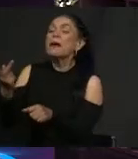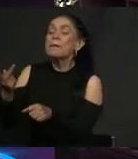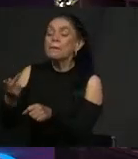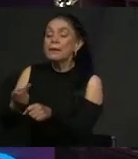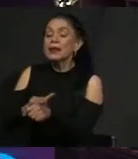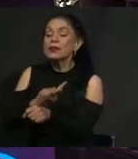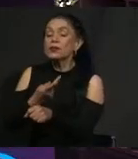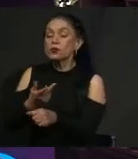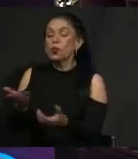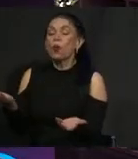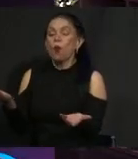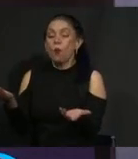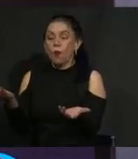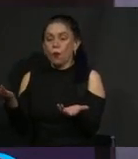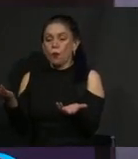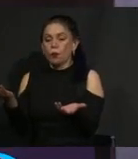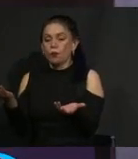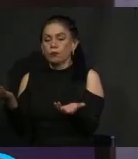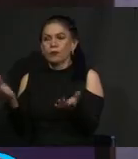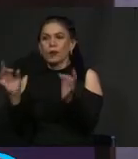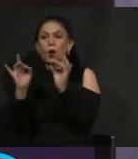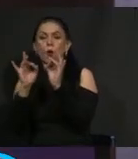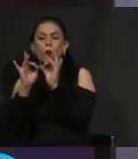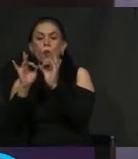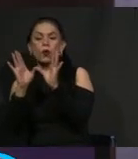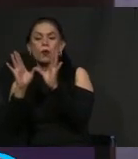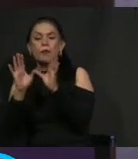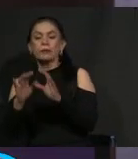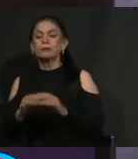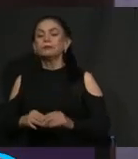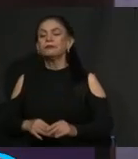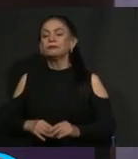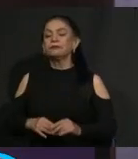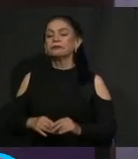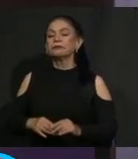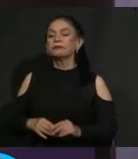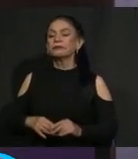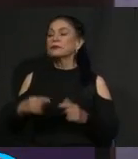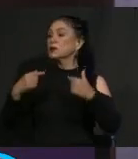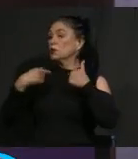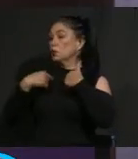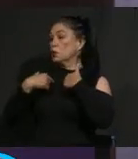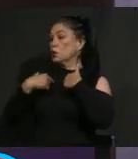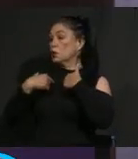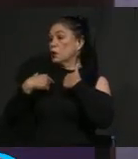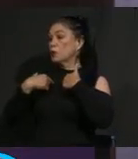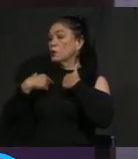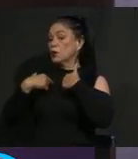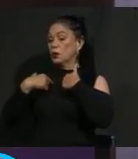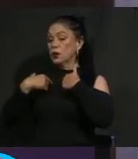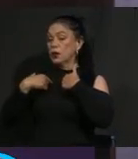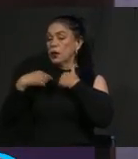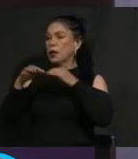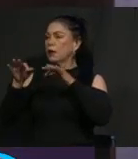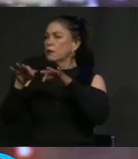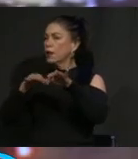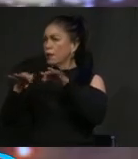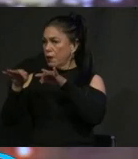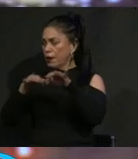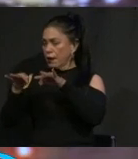conozco Hace algunos añitos Y de pronto estábamos Ya a punto de entrar al aire al programa el club